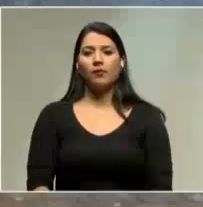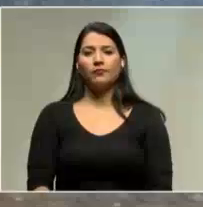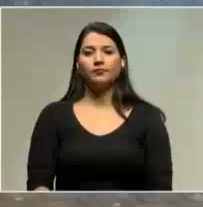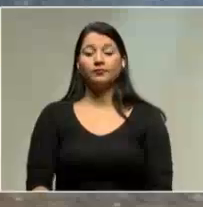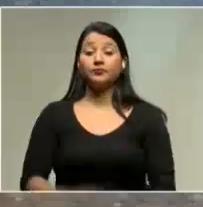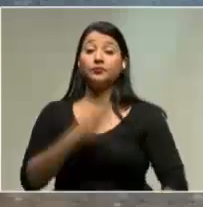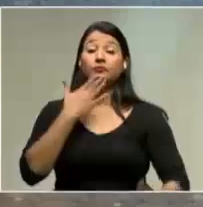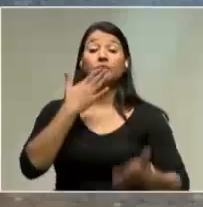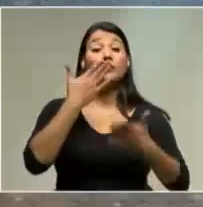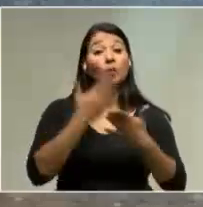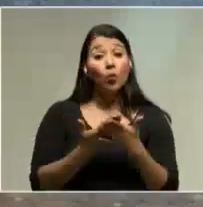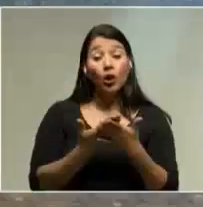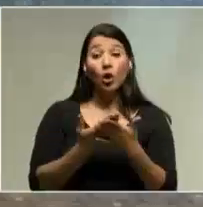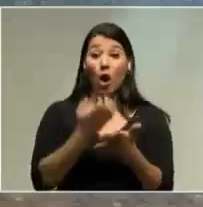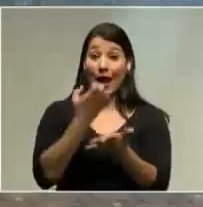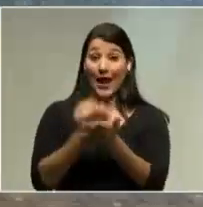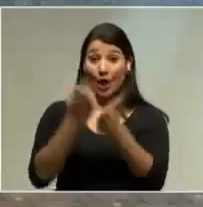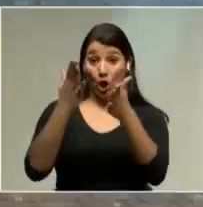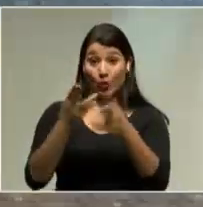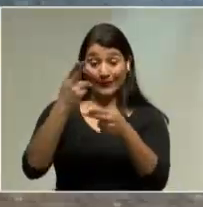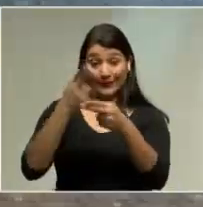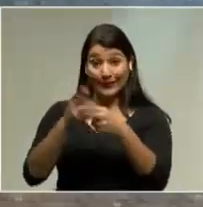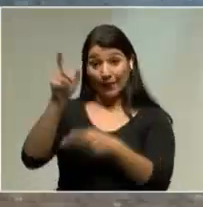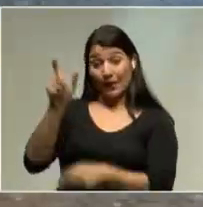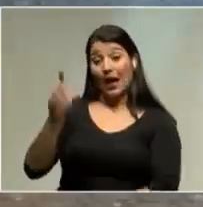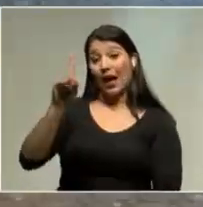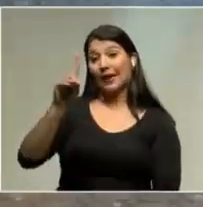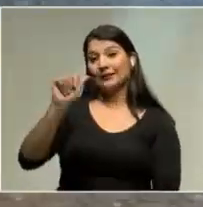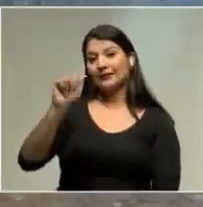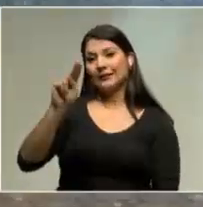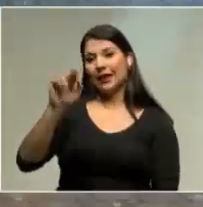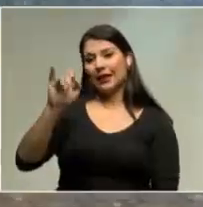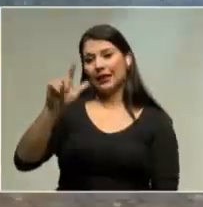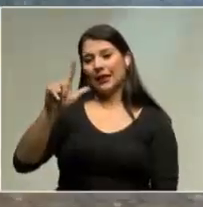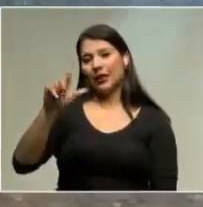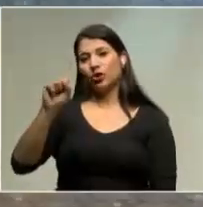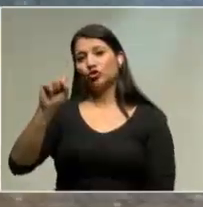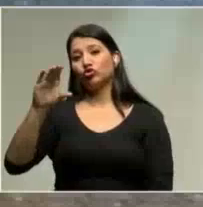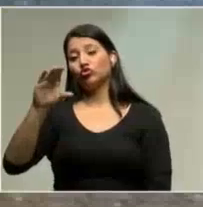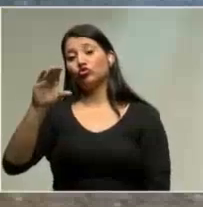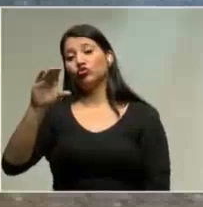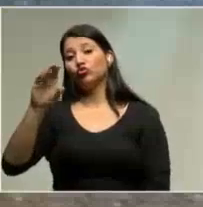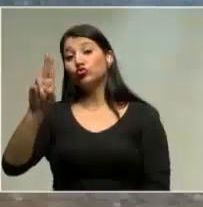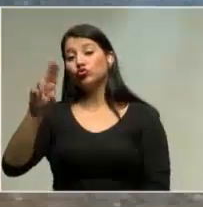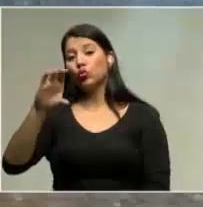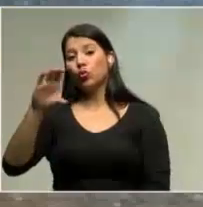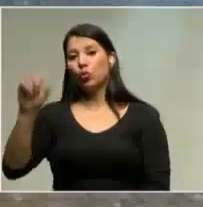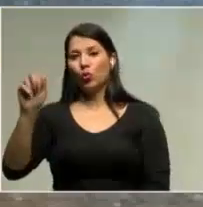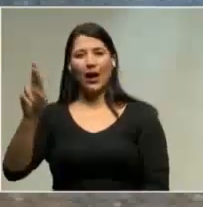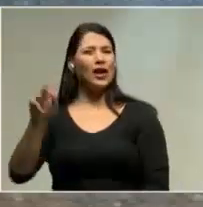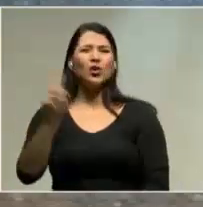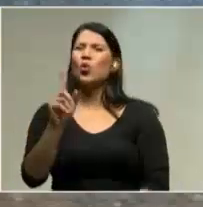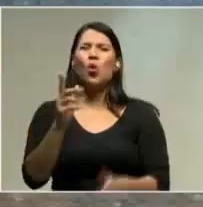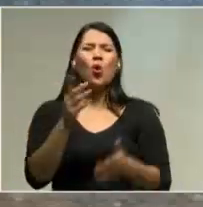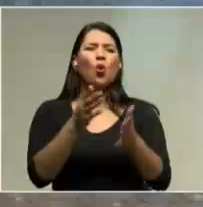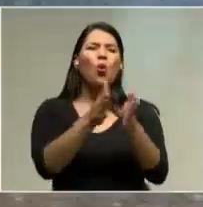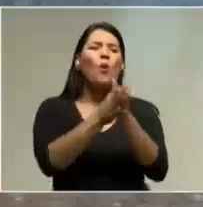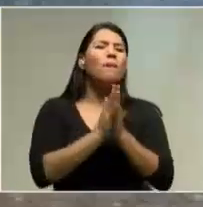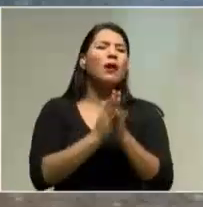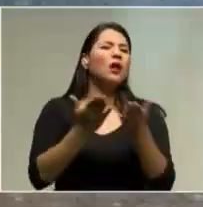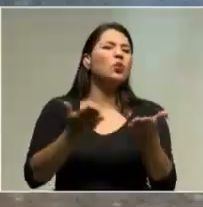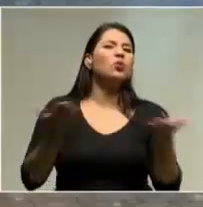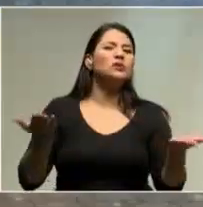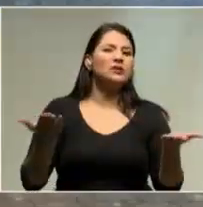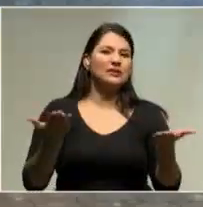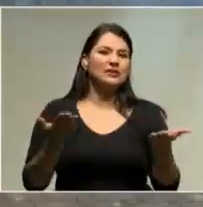Bueno, precisamente el economista Daniel Zucca recomienda a la población no endeudarse, hacer compras inteligentes este fin de